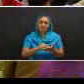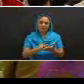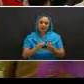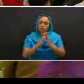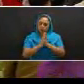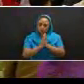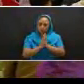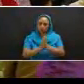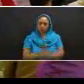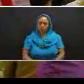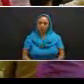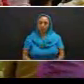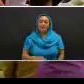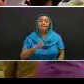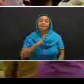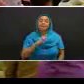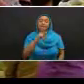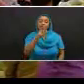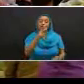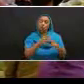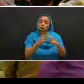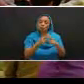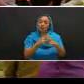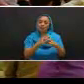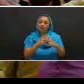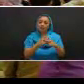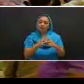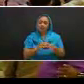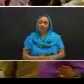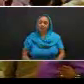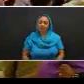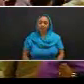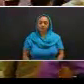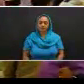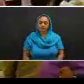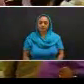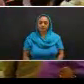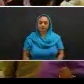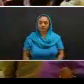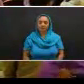Está la hermana también Silvia Luna y Emerson García.